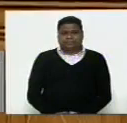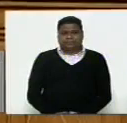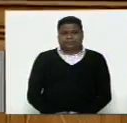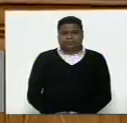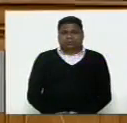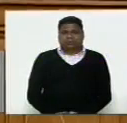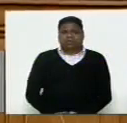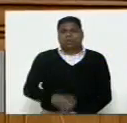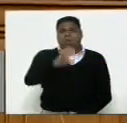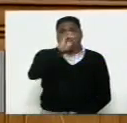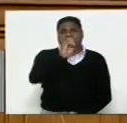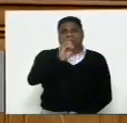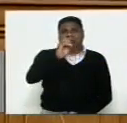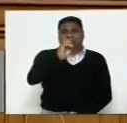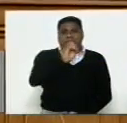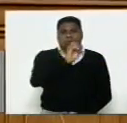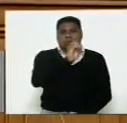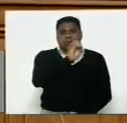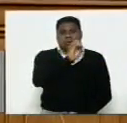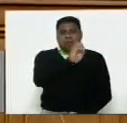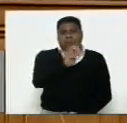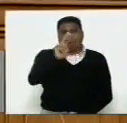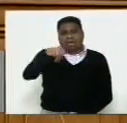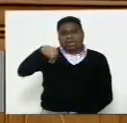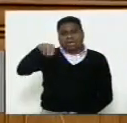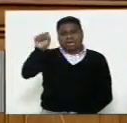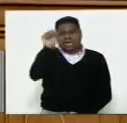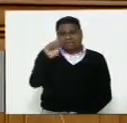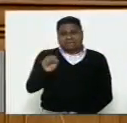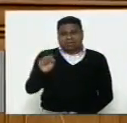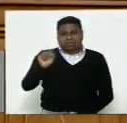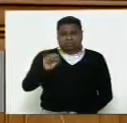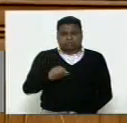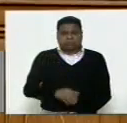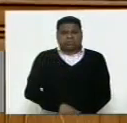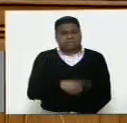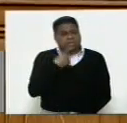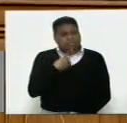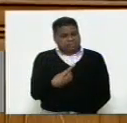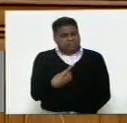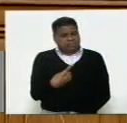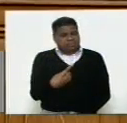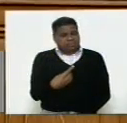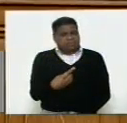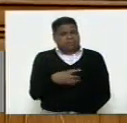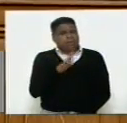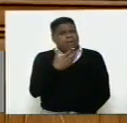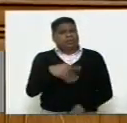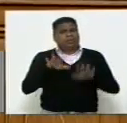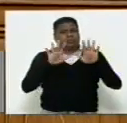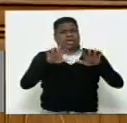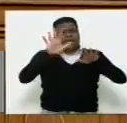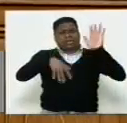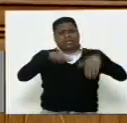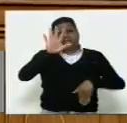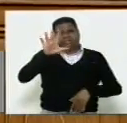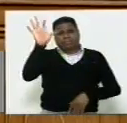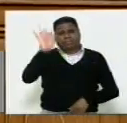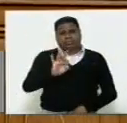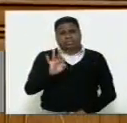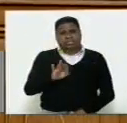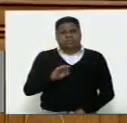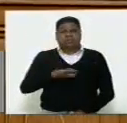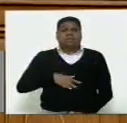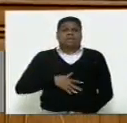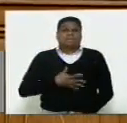Salud estima que lo normal es que entre el 10 y 15% de los partos tengan una intervención por vía